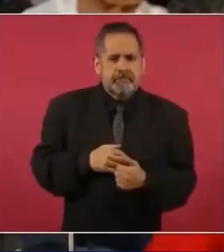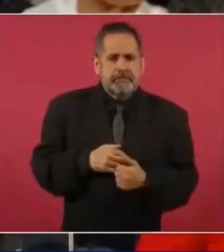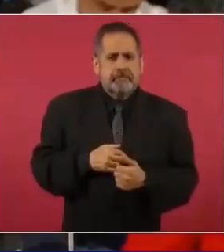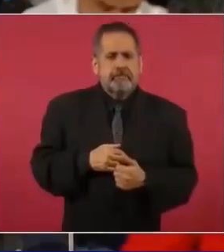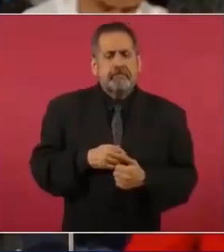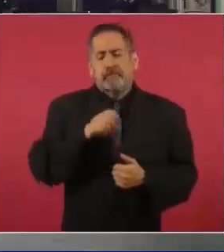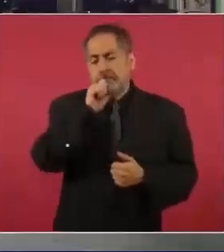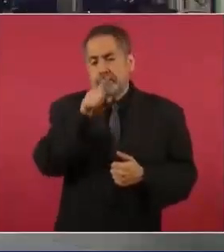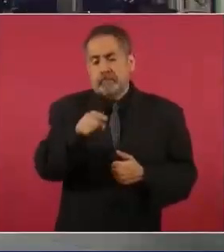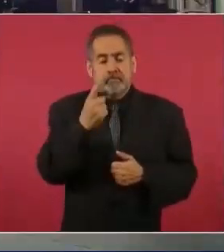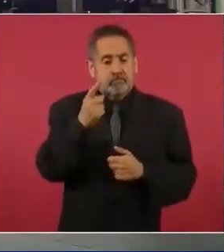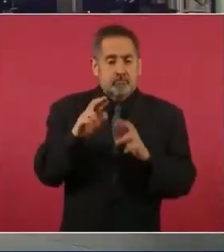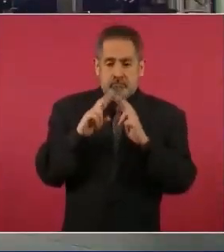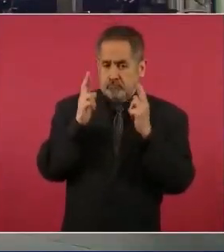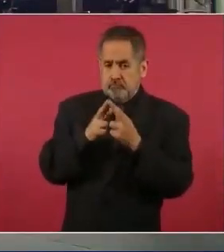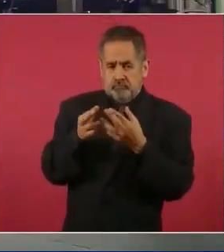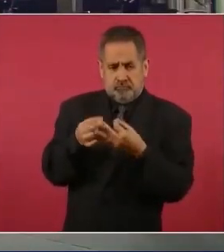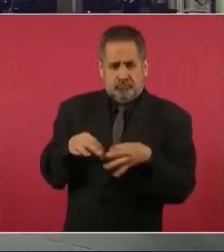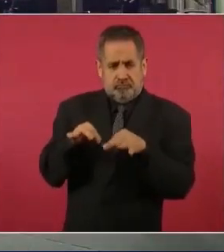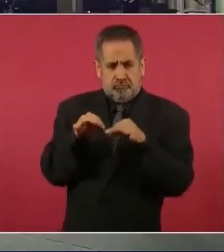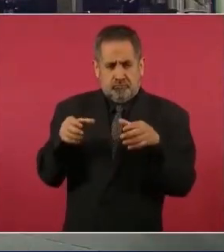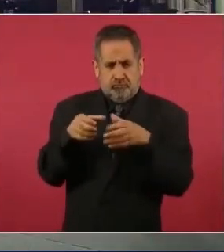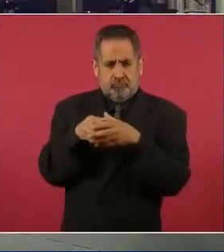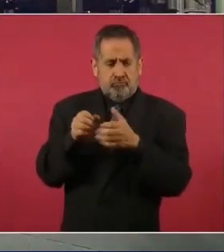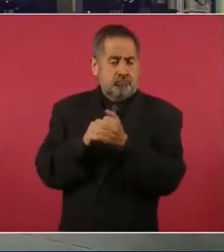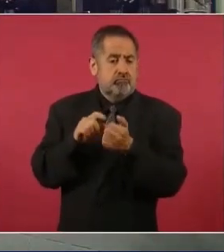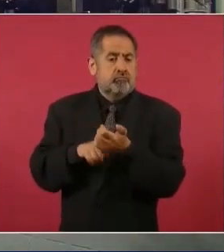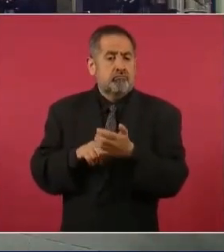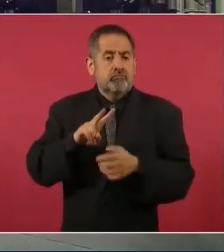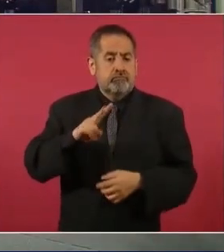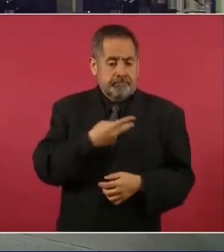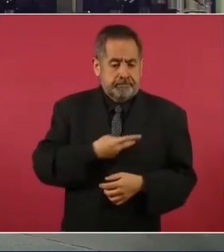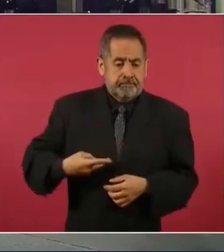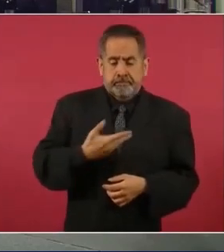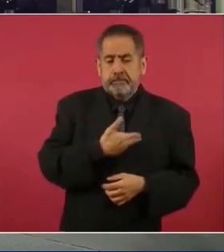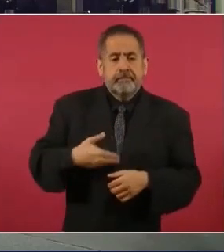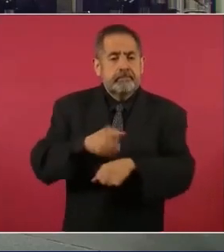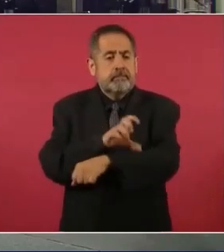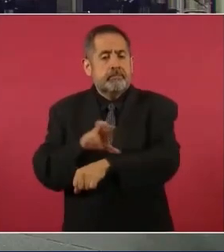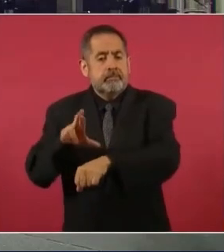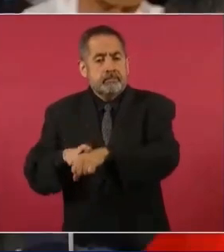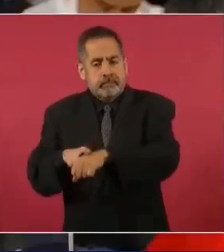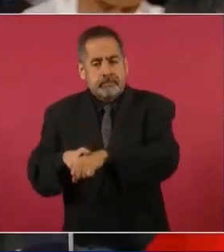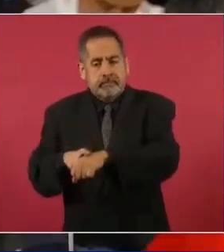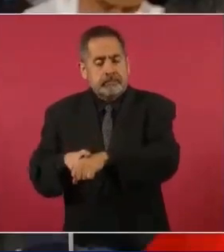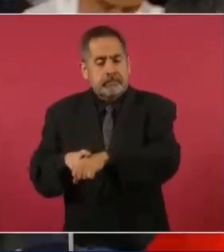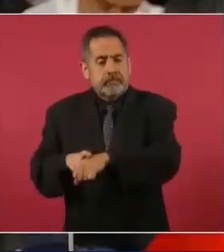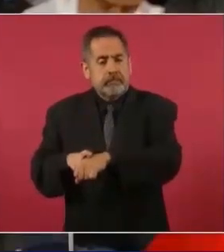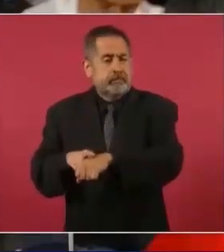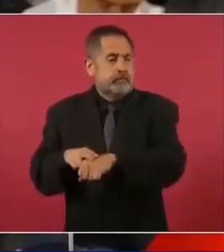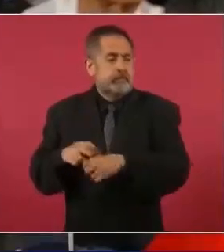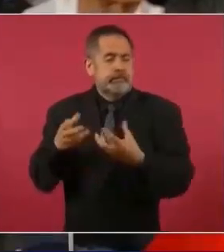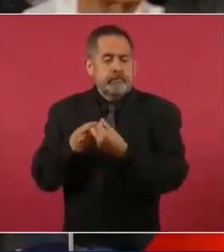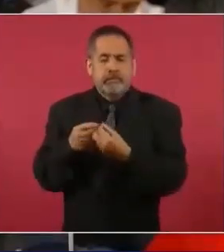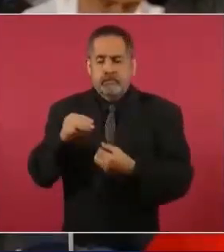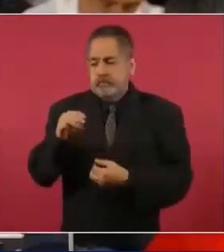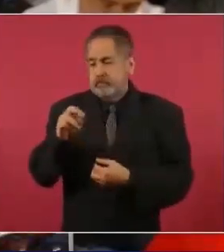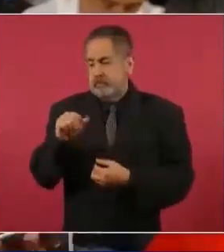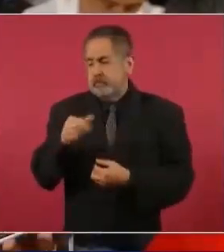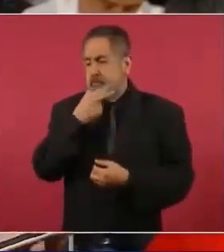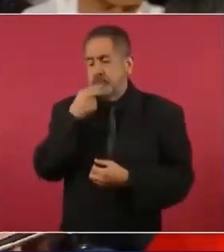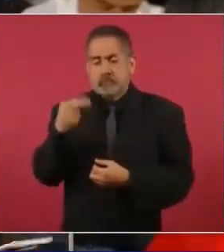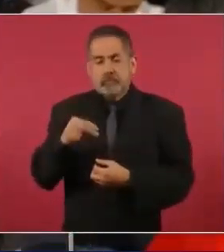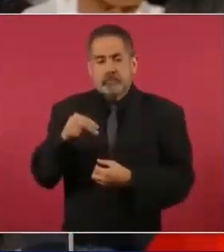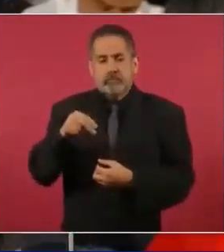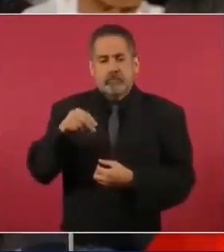reunión muy importante, presidente, con el vicecoordinador del grupo parlamentario de Morena, Leonel Godoy.